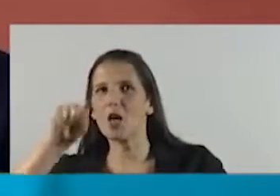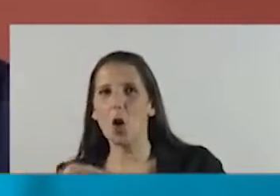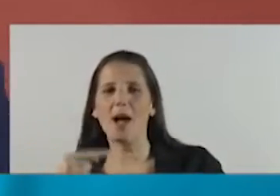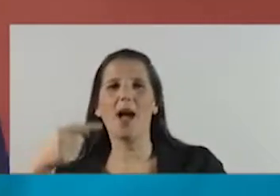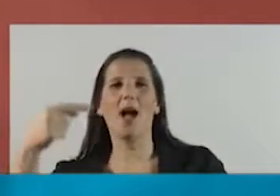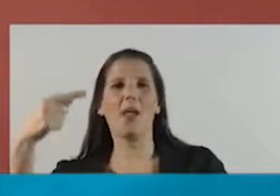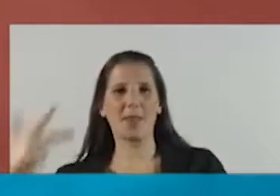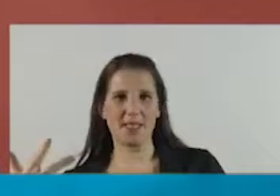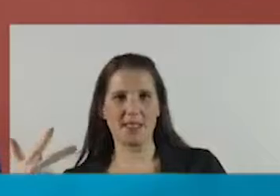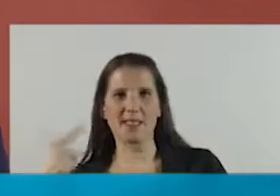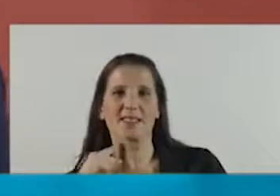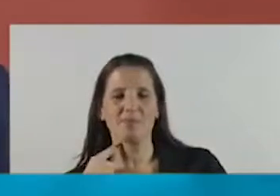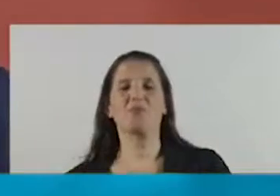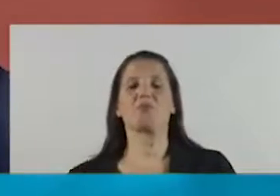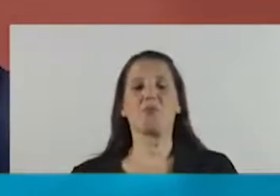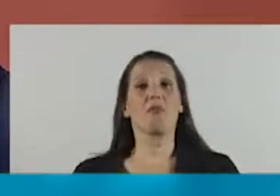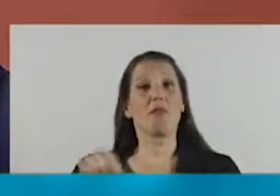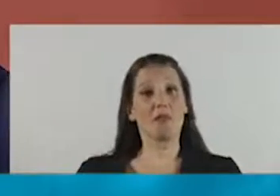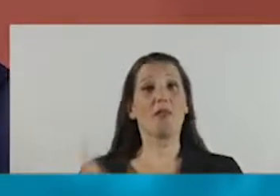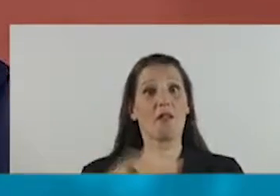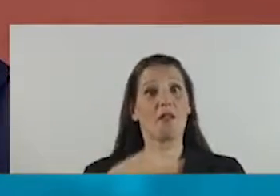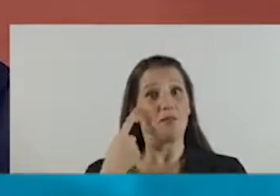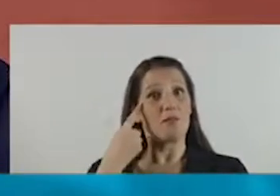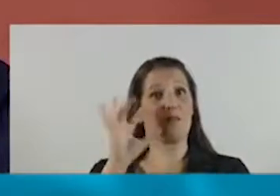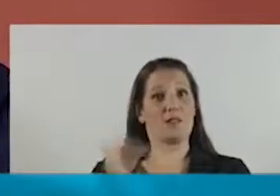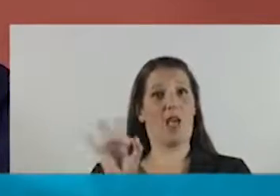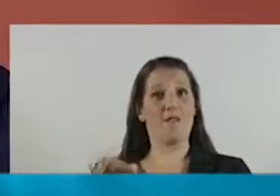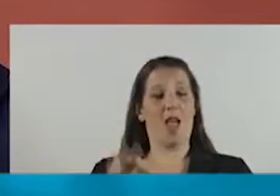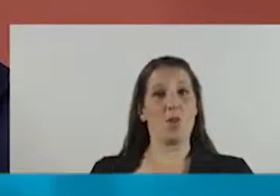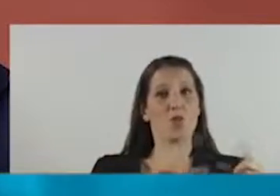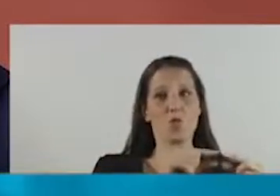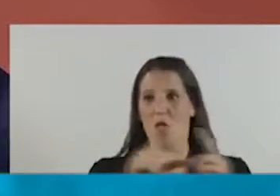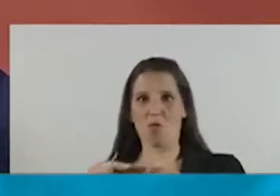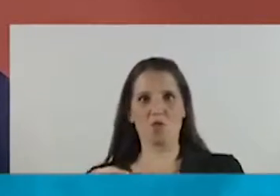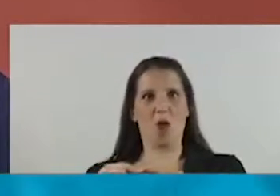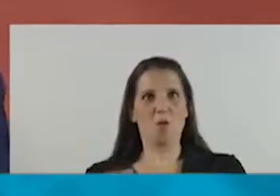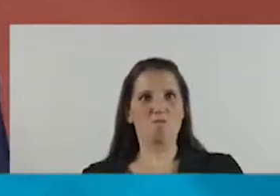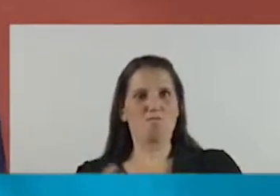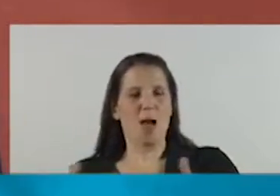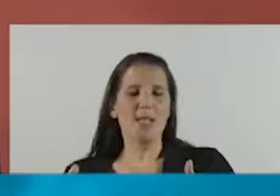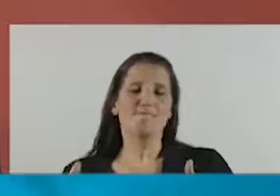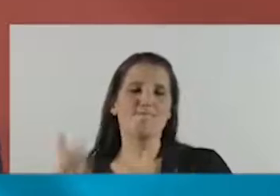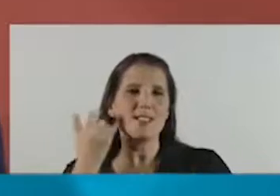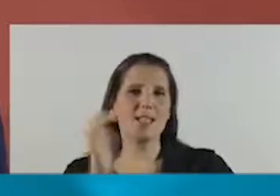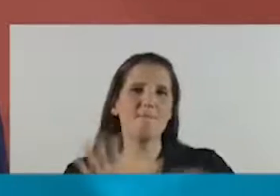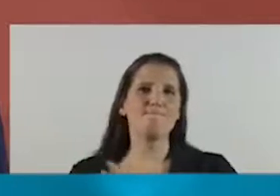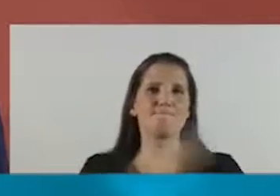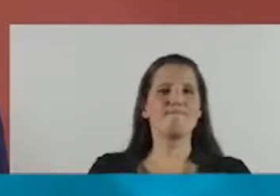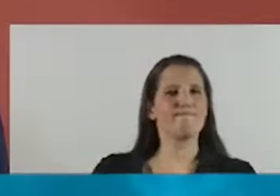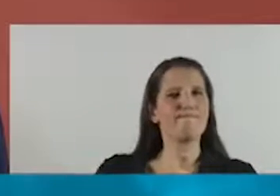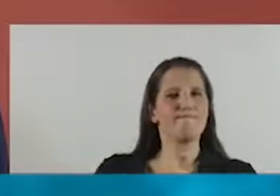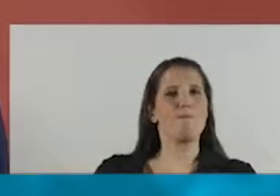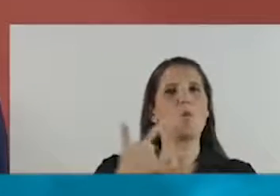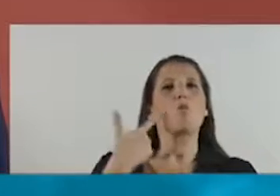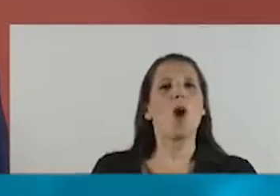es un número que esperábamos que refleja la turbulencia de los últimos meses y las dificultades que estamos atravesando